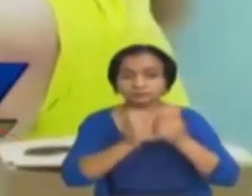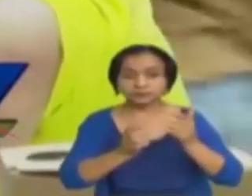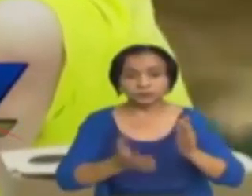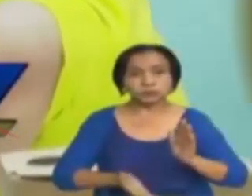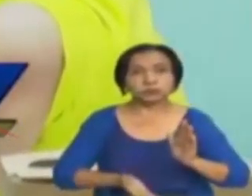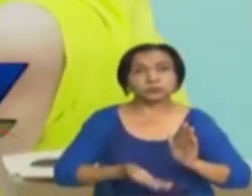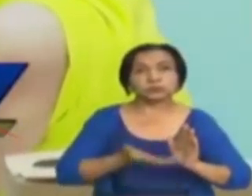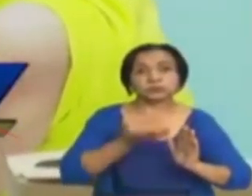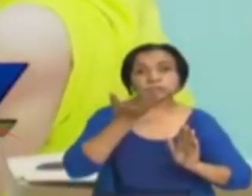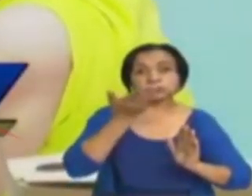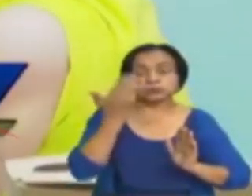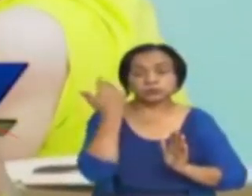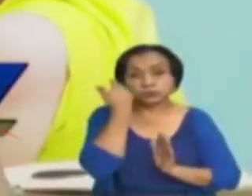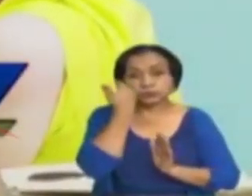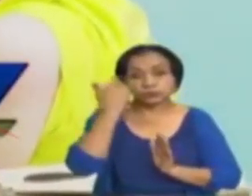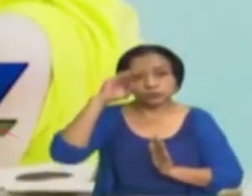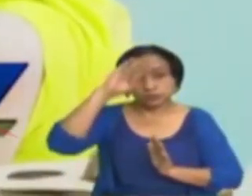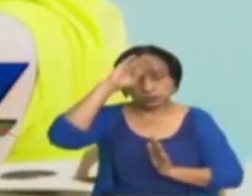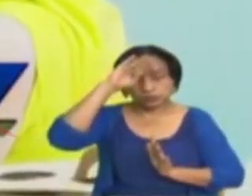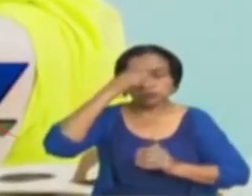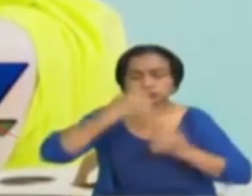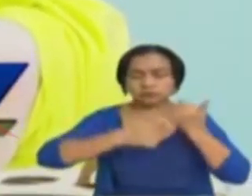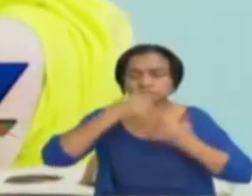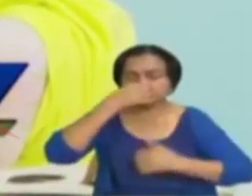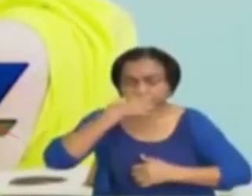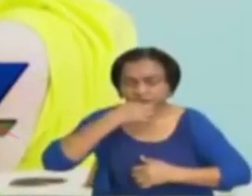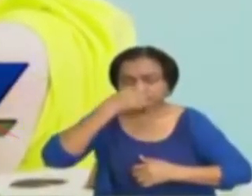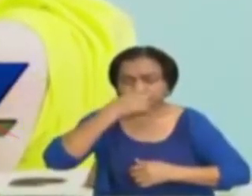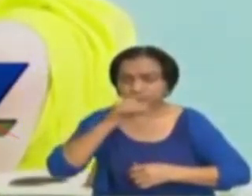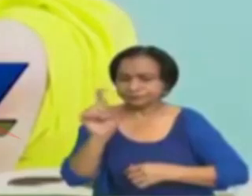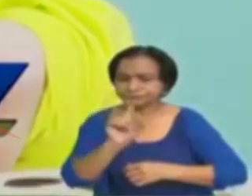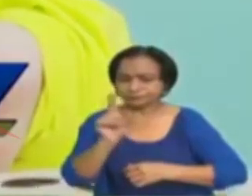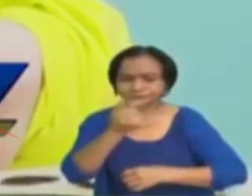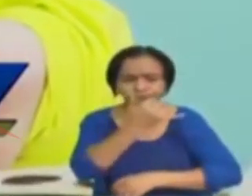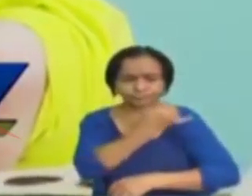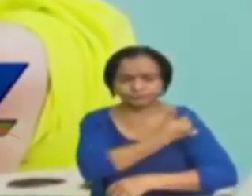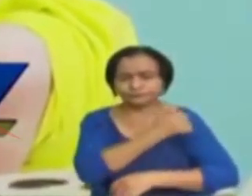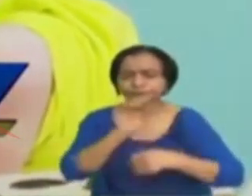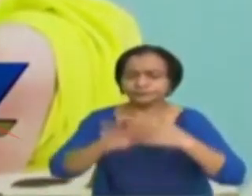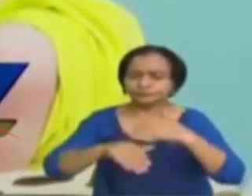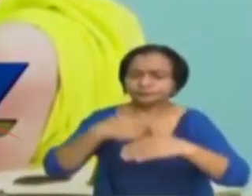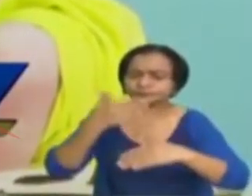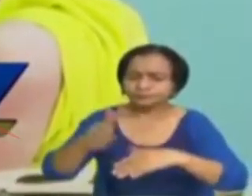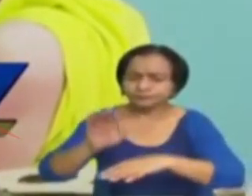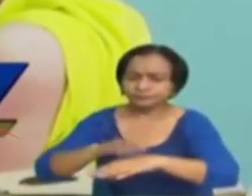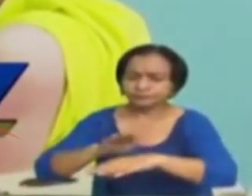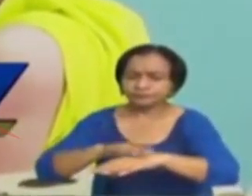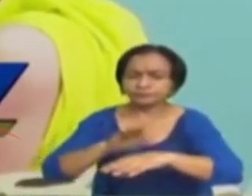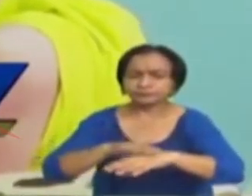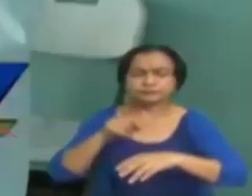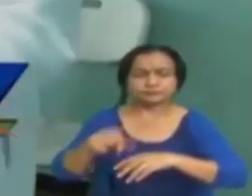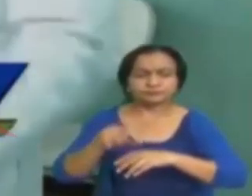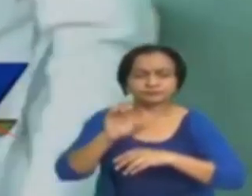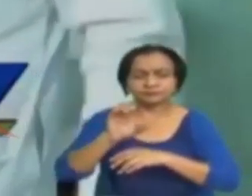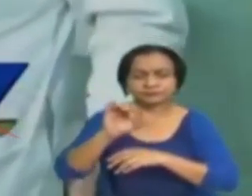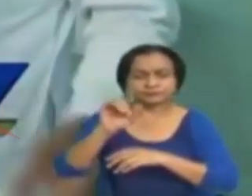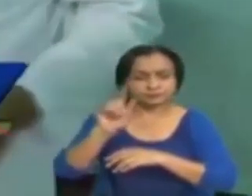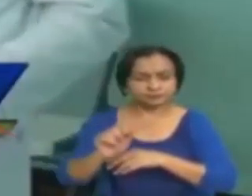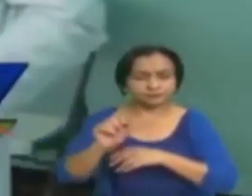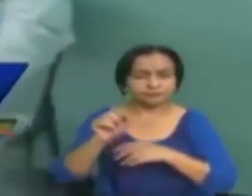La vocera del gobierno y vicepresidenta de Nicaragua, Rosario Murillo, informó que este 7 de abril darán inicio a la vacunación contra el